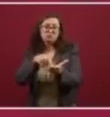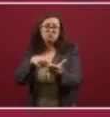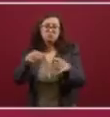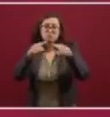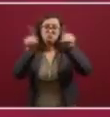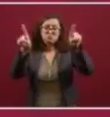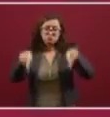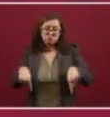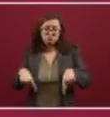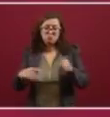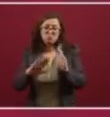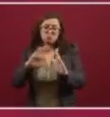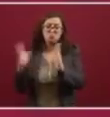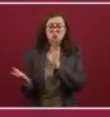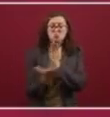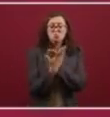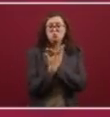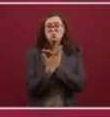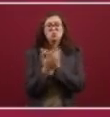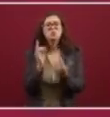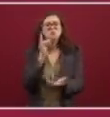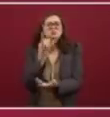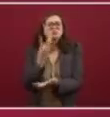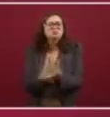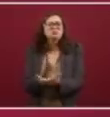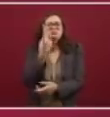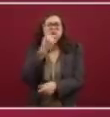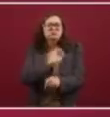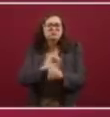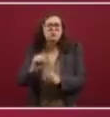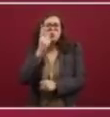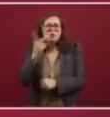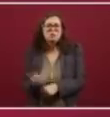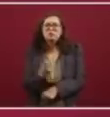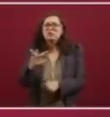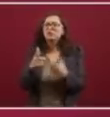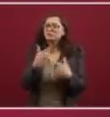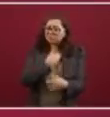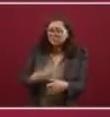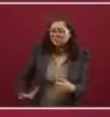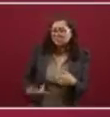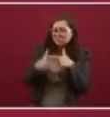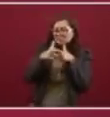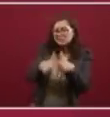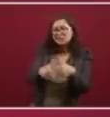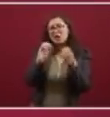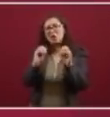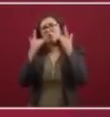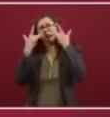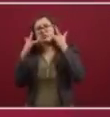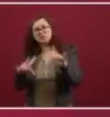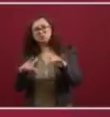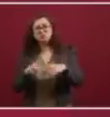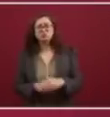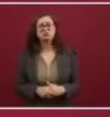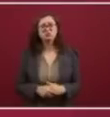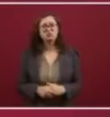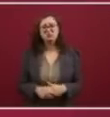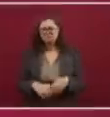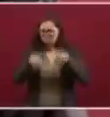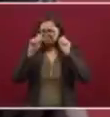y se pregunte, ¿quieres que continúe el presidente o que renuncie? Al mismo tiempo que se van